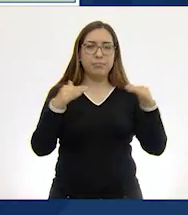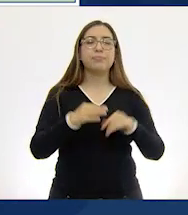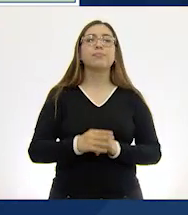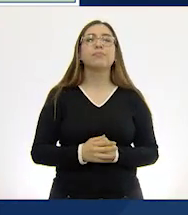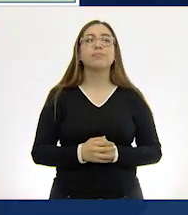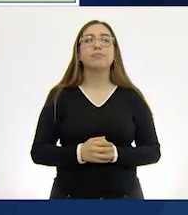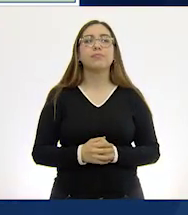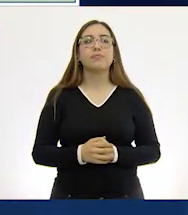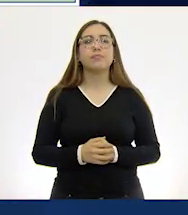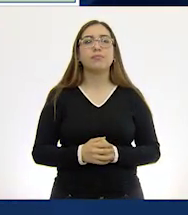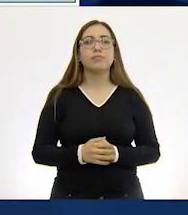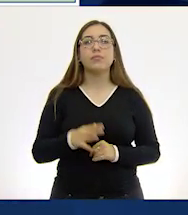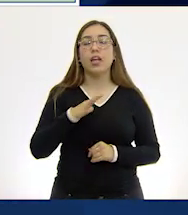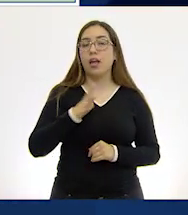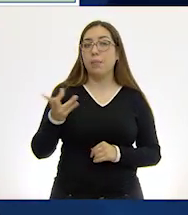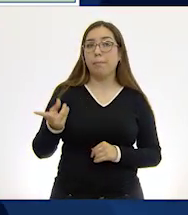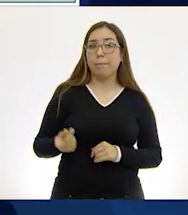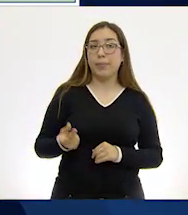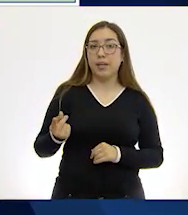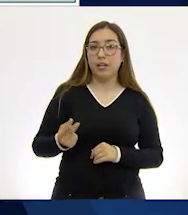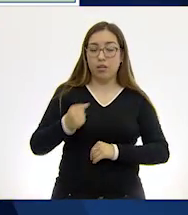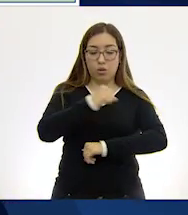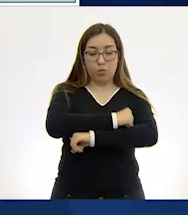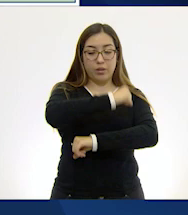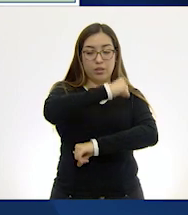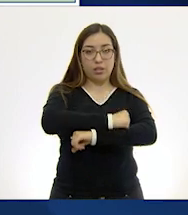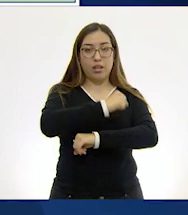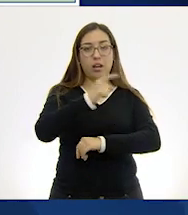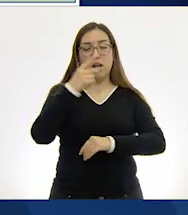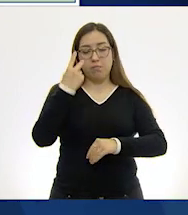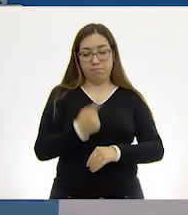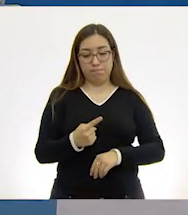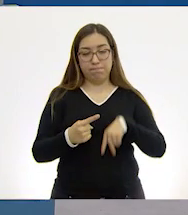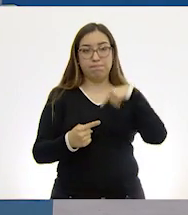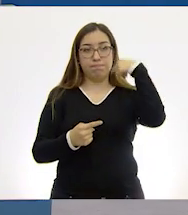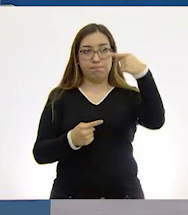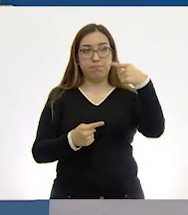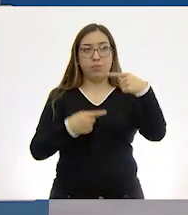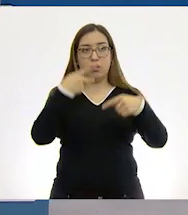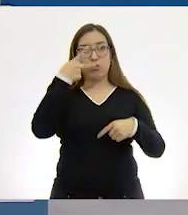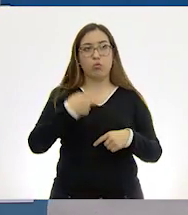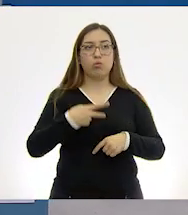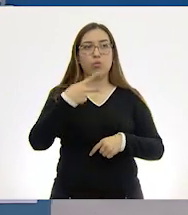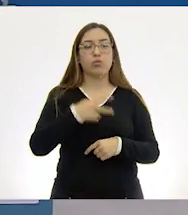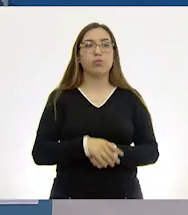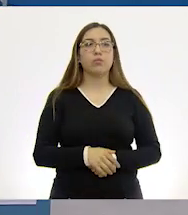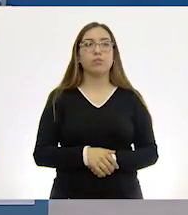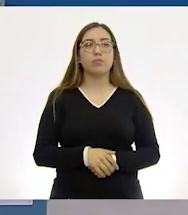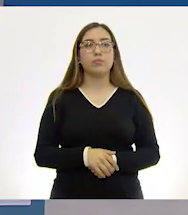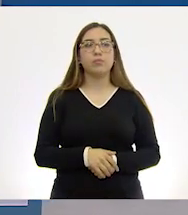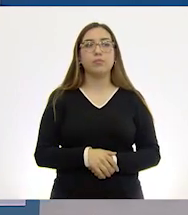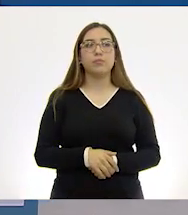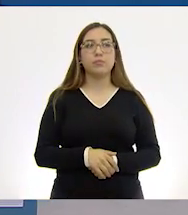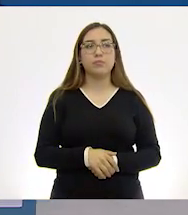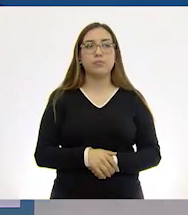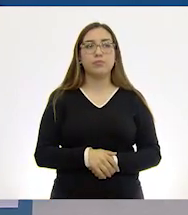a tener aquí un perrito. Ventana de primer piso y de segundo piso y está acostada porque el río va cuesta